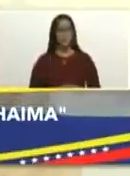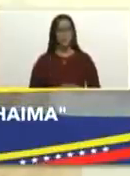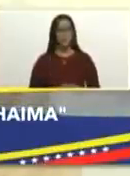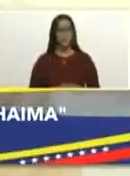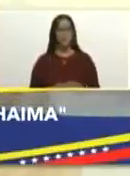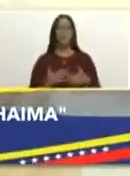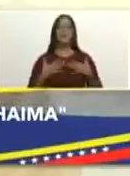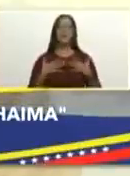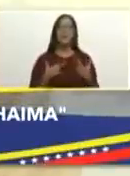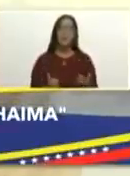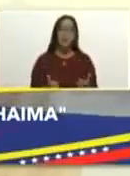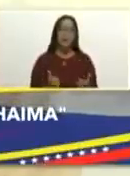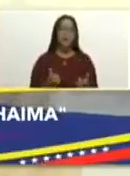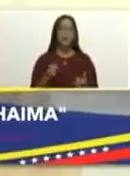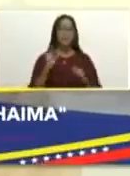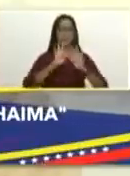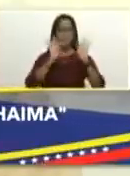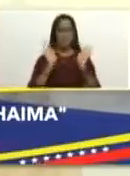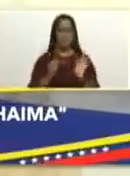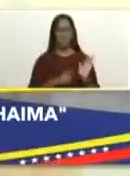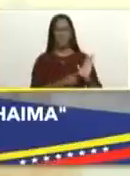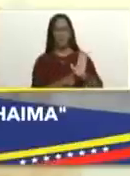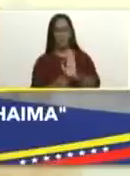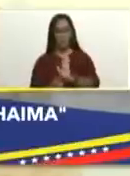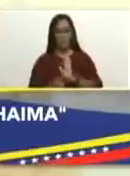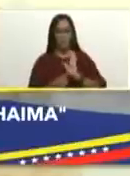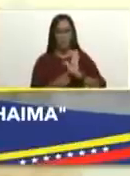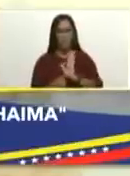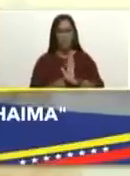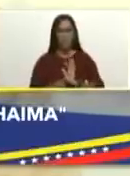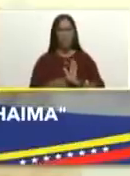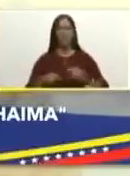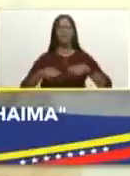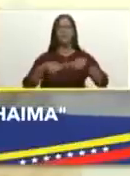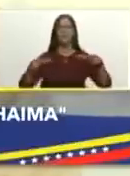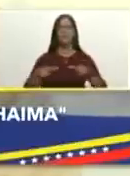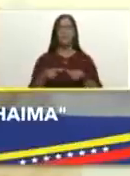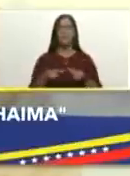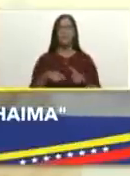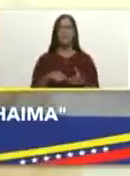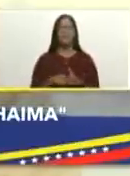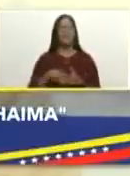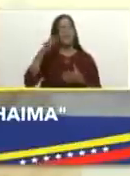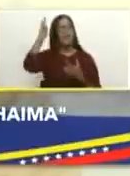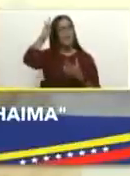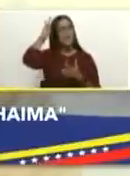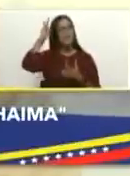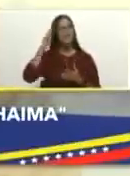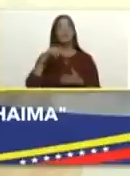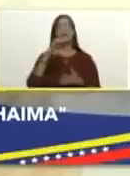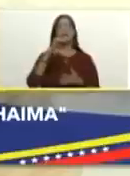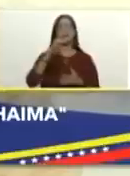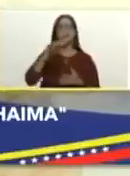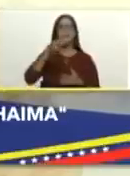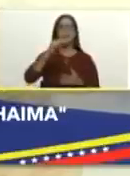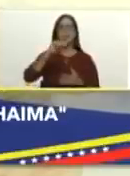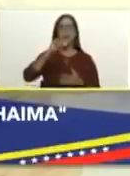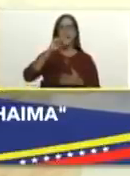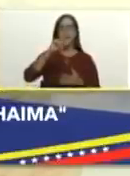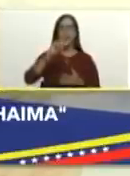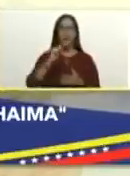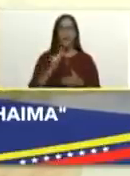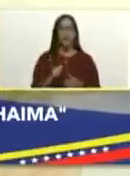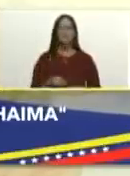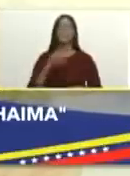Recuperada de manera ejemplar la Amacoya Cacique Chaima, de